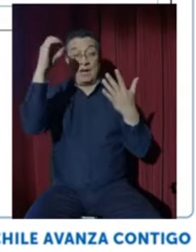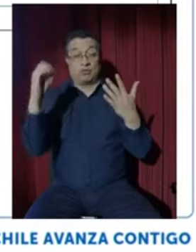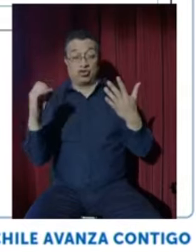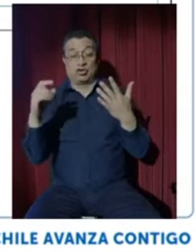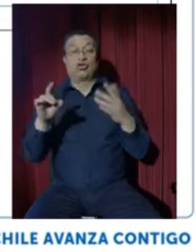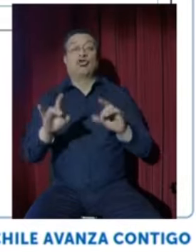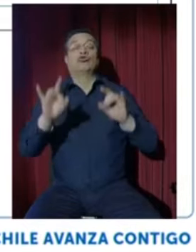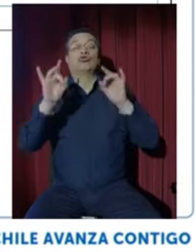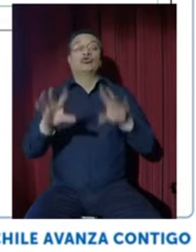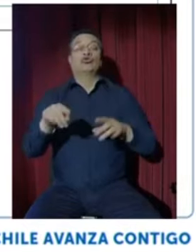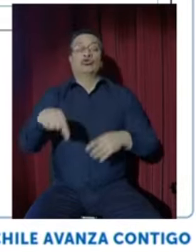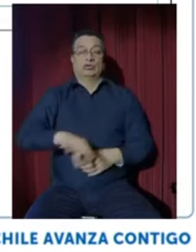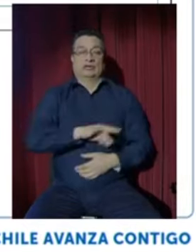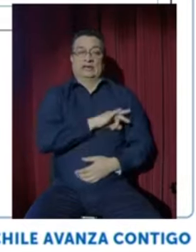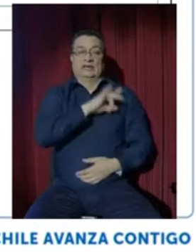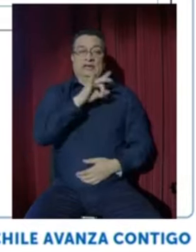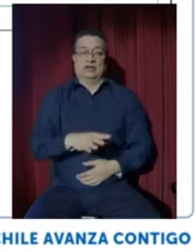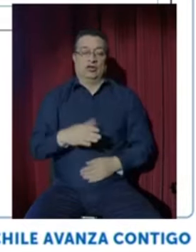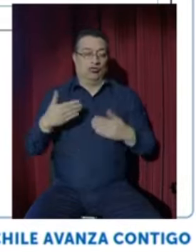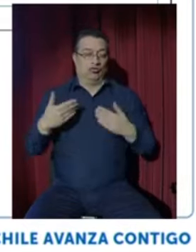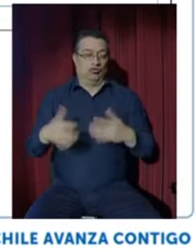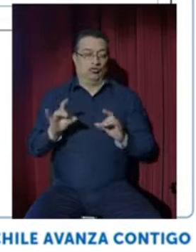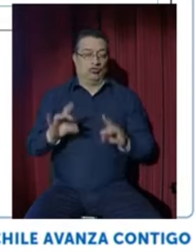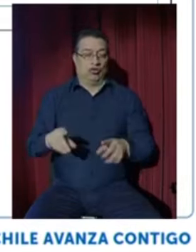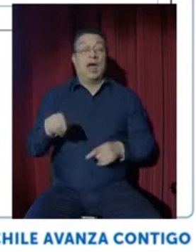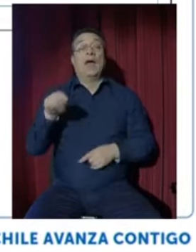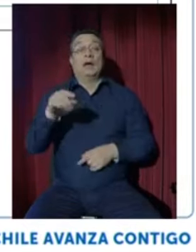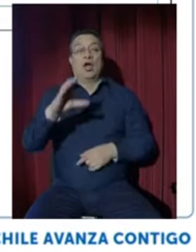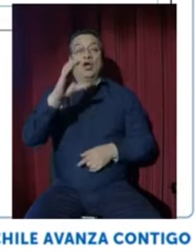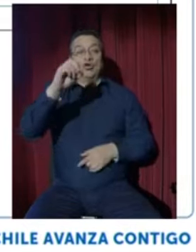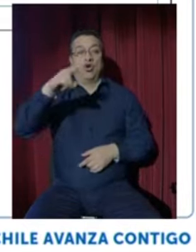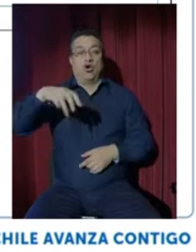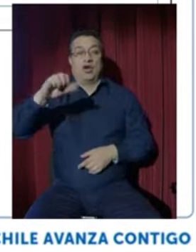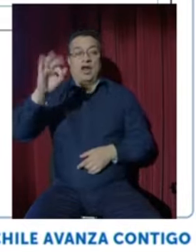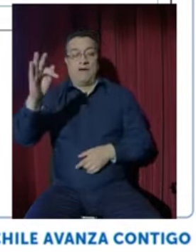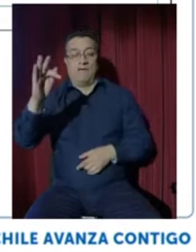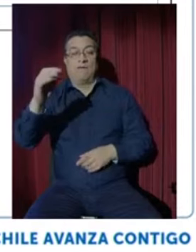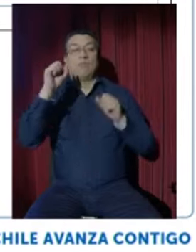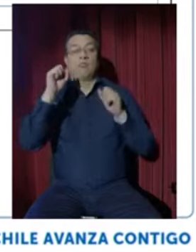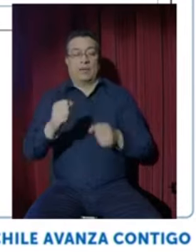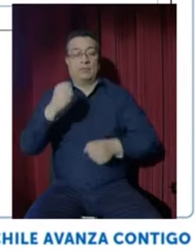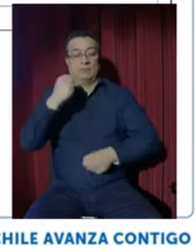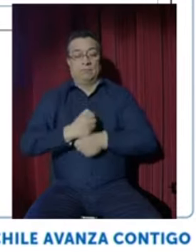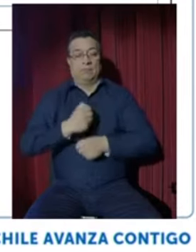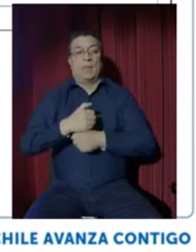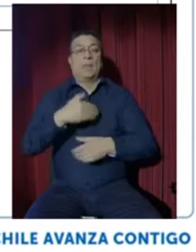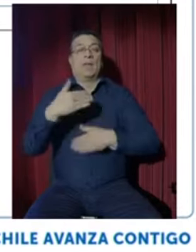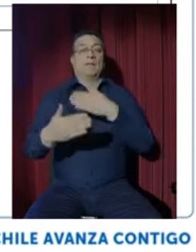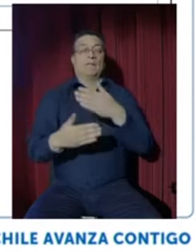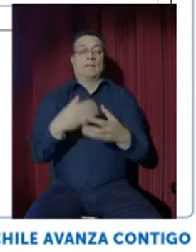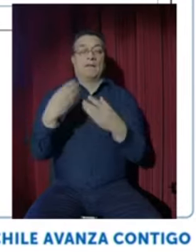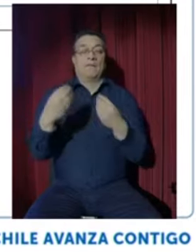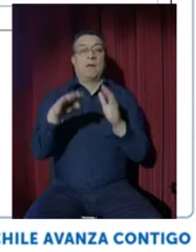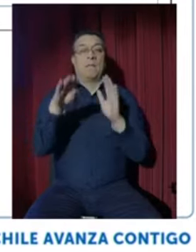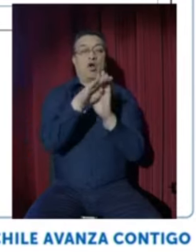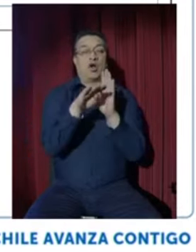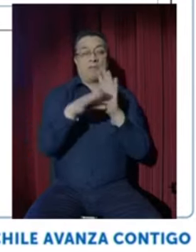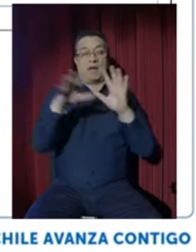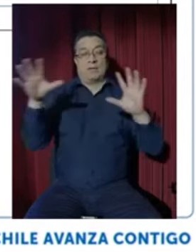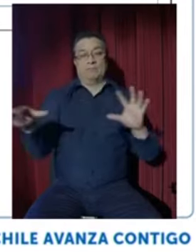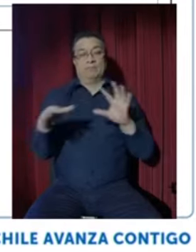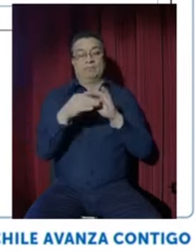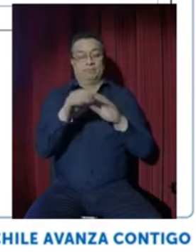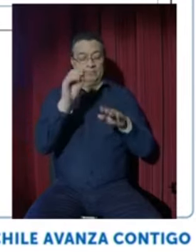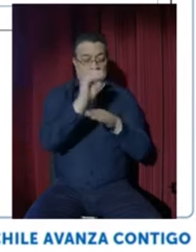especies nativas eh en los cuales permite que conaf tenga una ejecución efectiva de los programas asociados a la